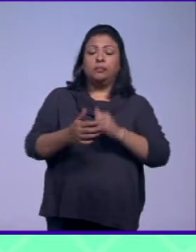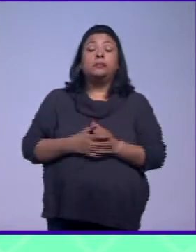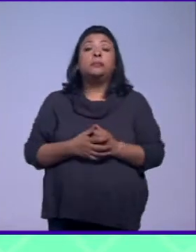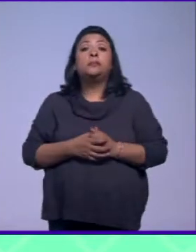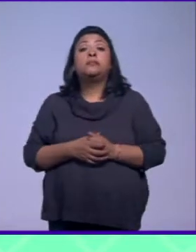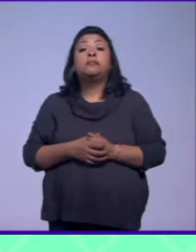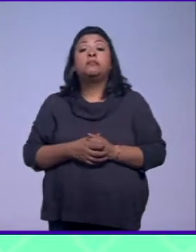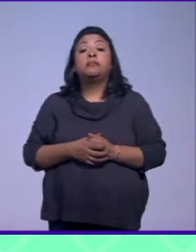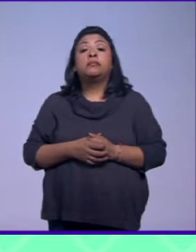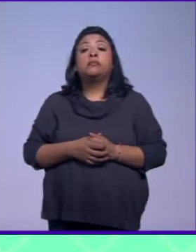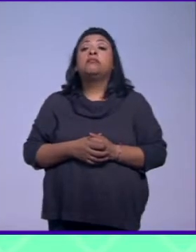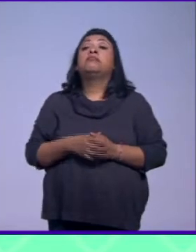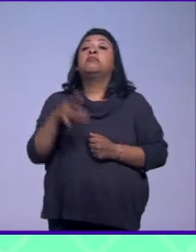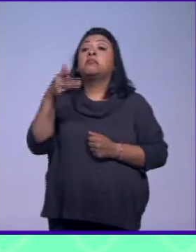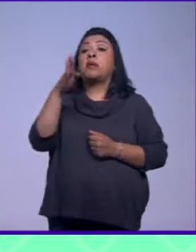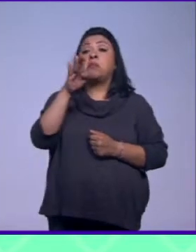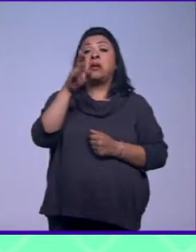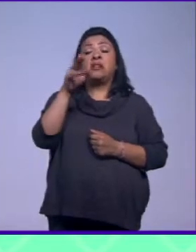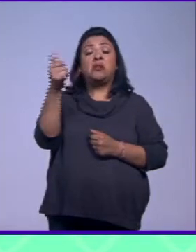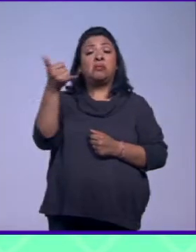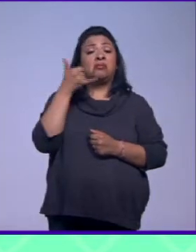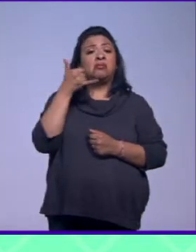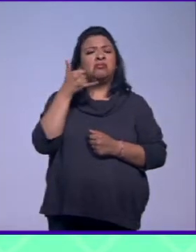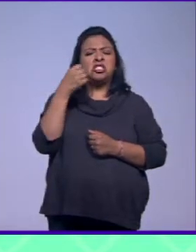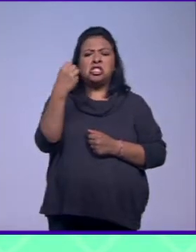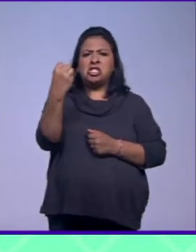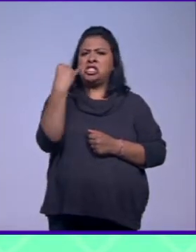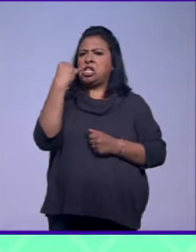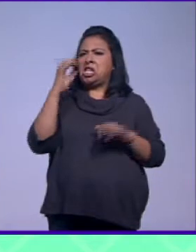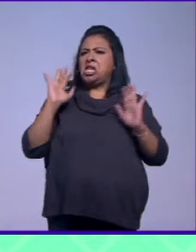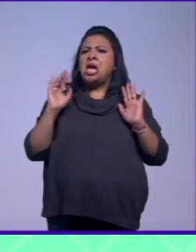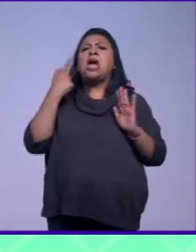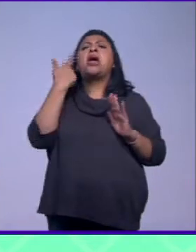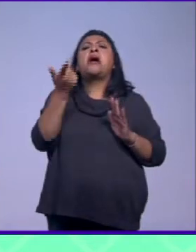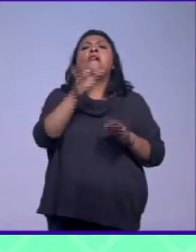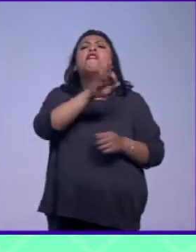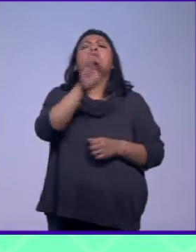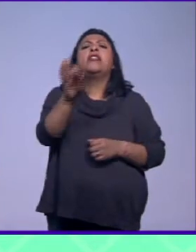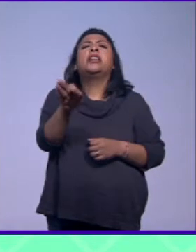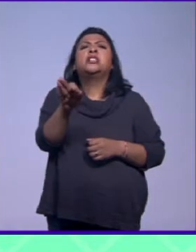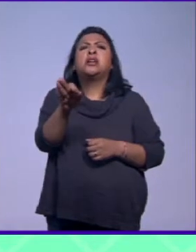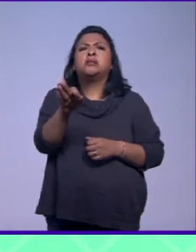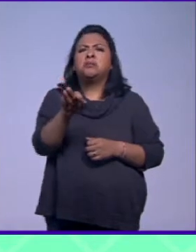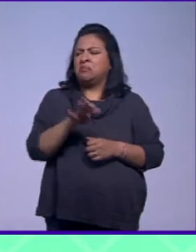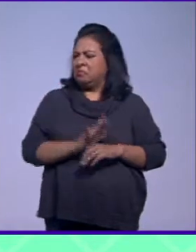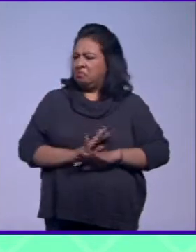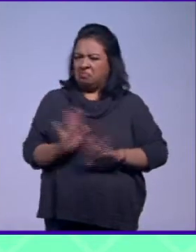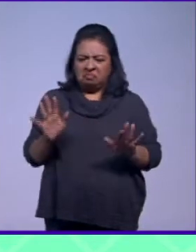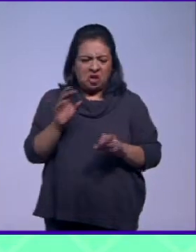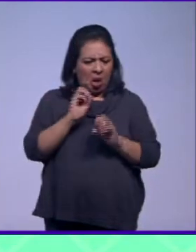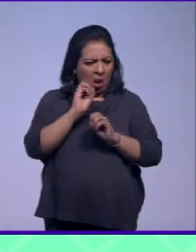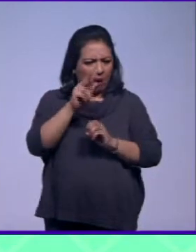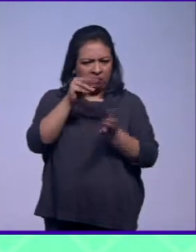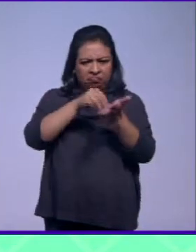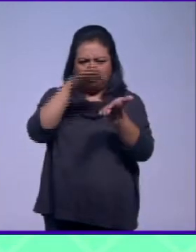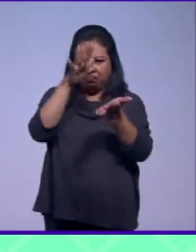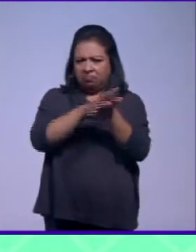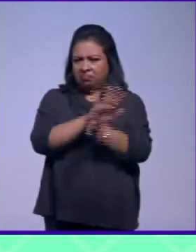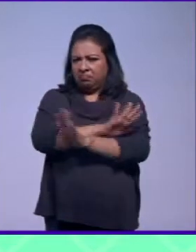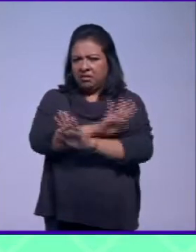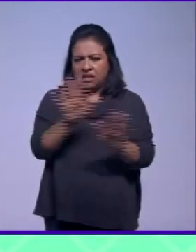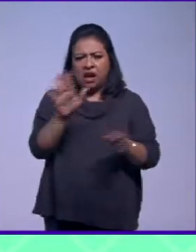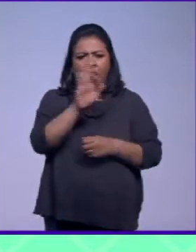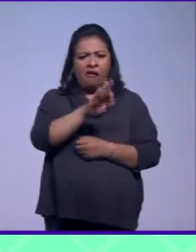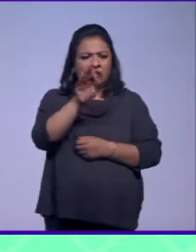este y benito de inmediato me dijo si a verdad me la fecha es este estoy puesto vamos